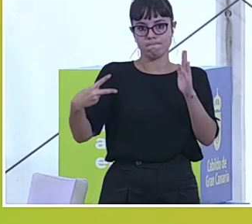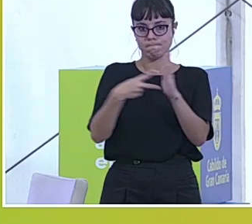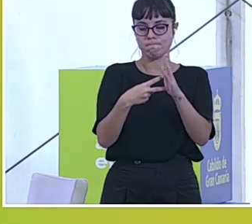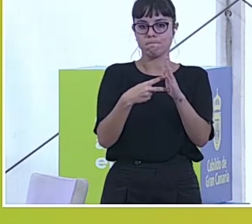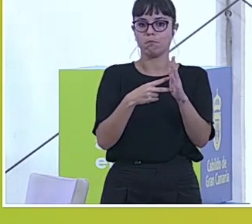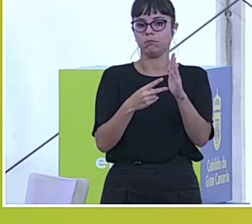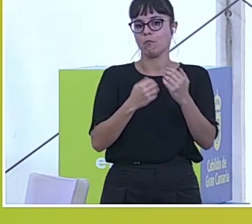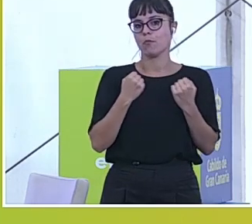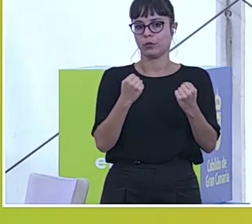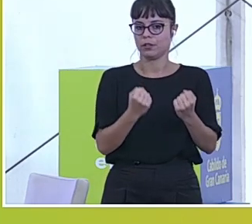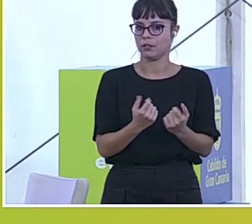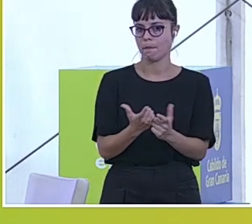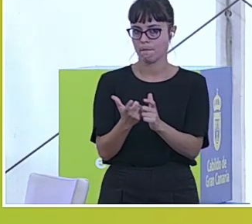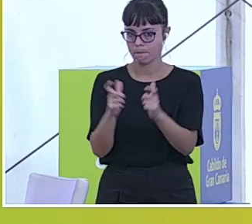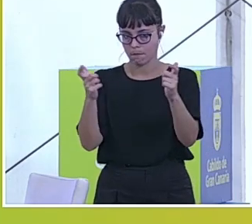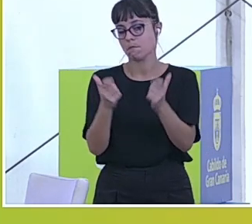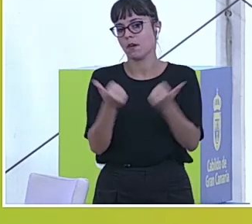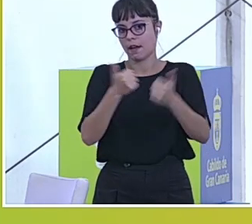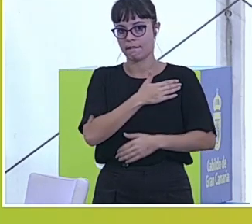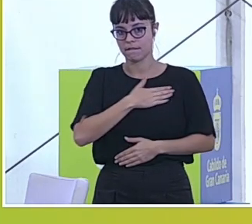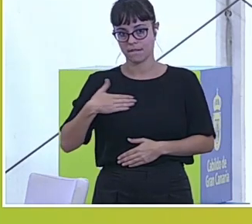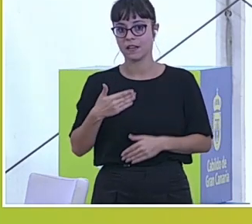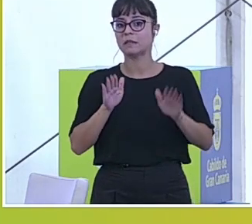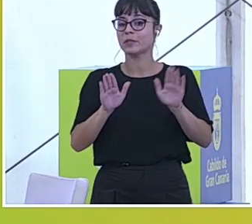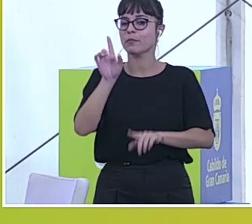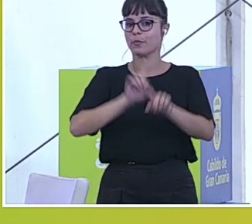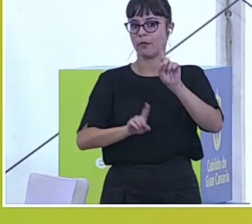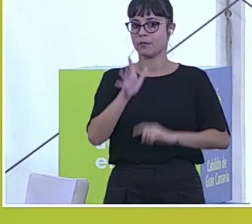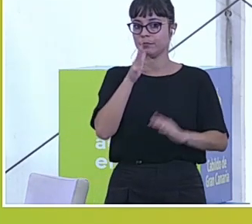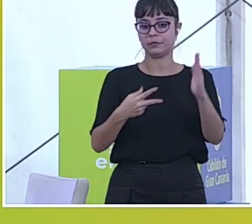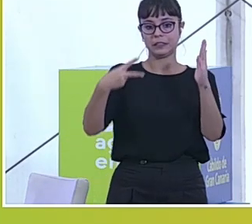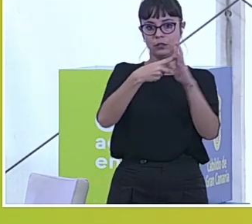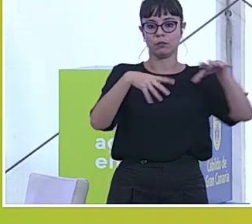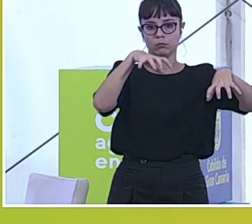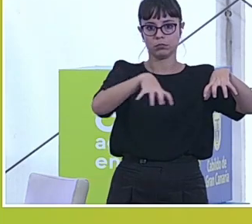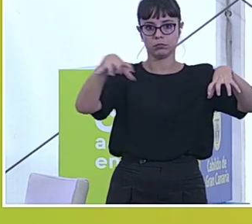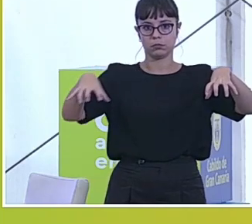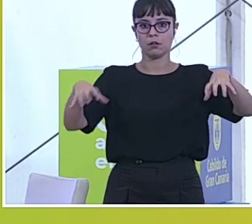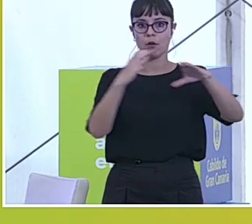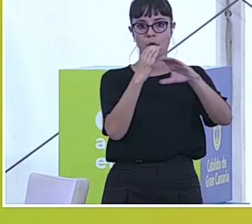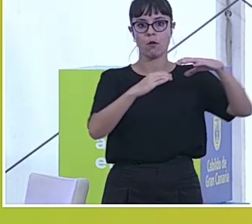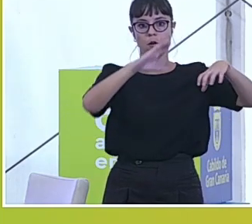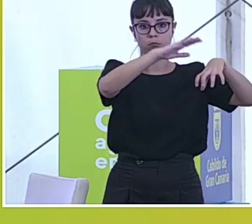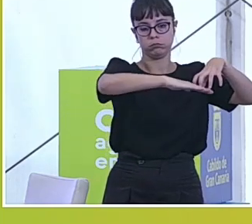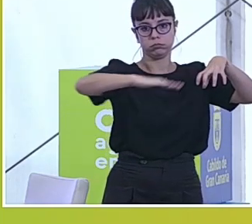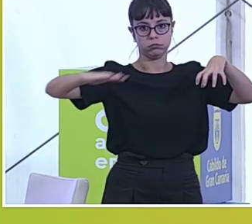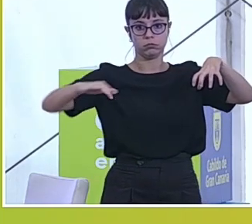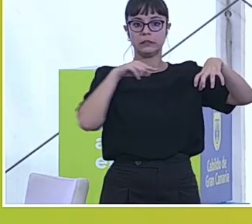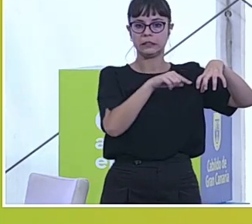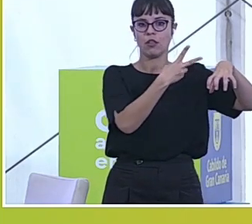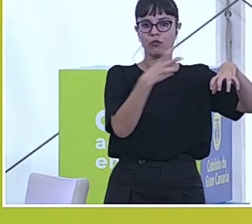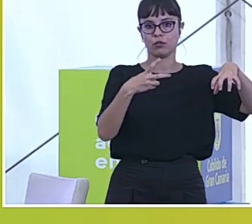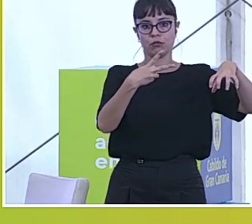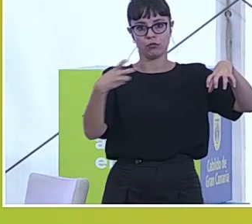es un problema. Si tenemos una estación donde tenemos varios puntos de recarga y cada uno de ellos con 200 kilovatios,